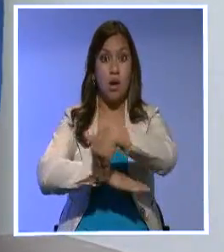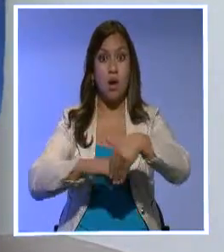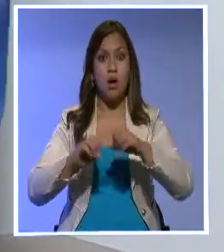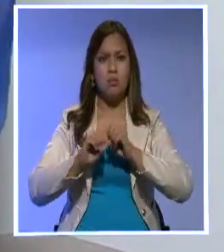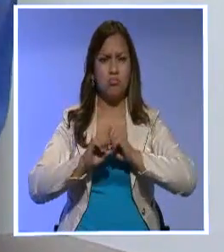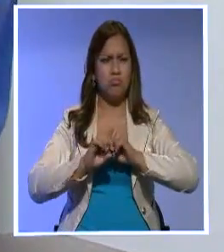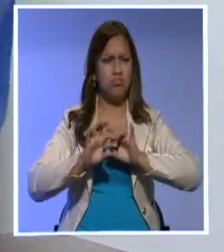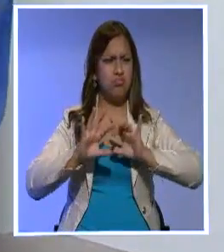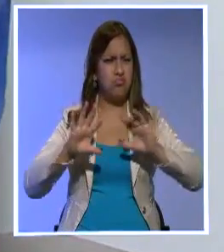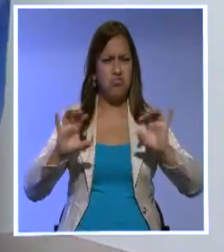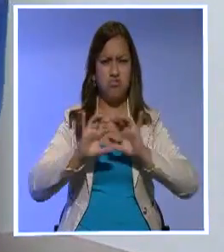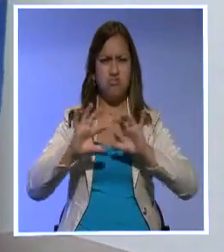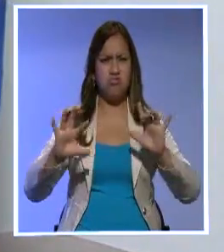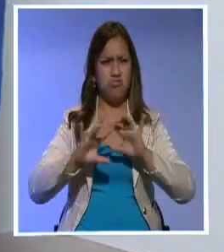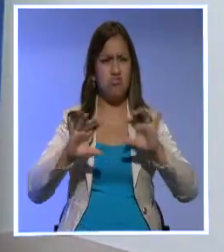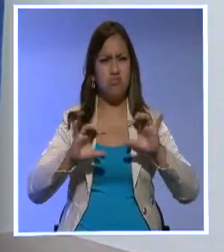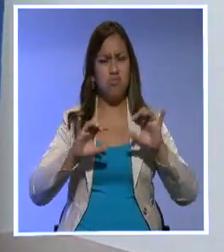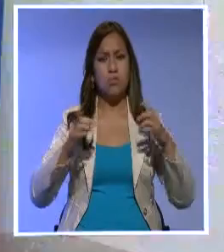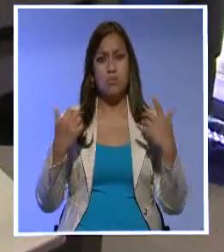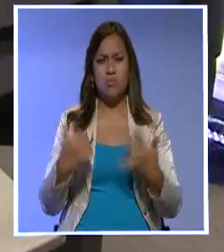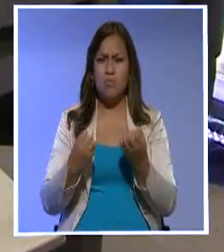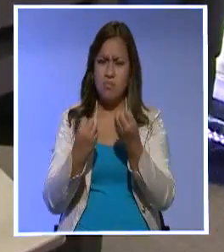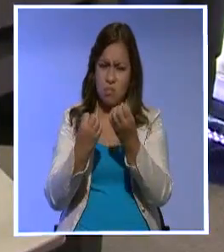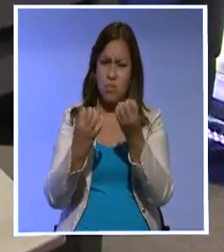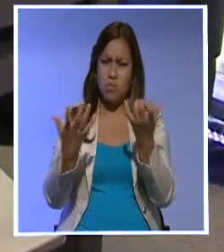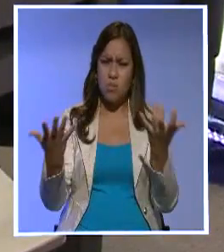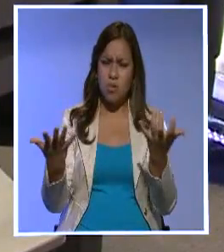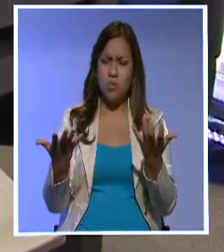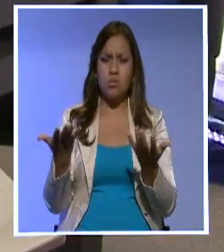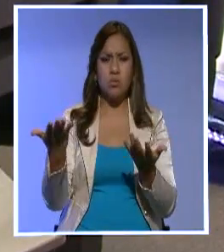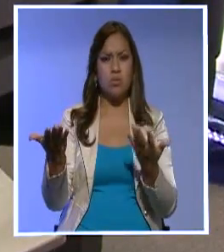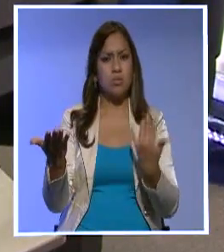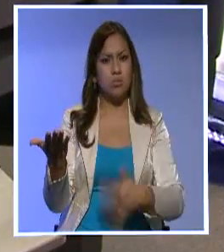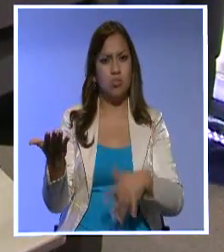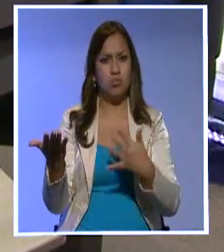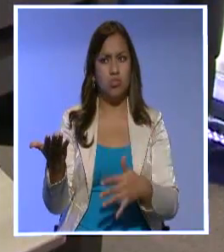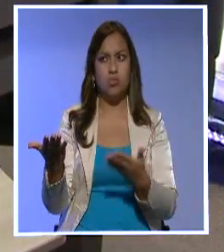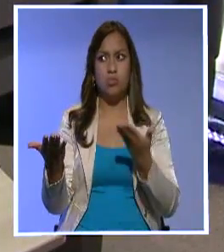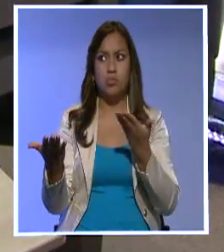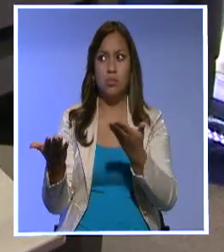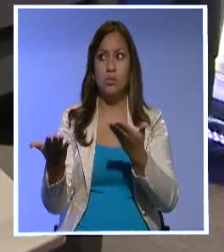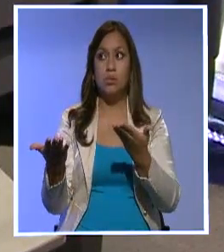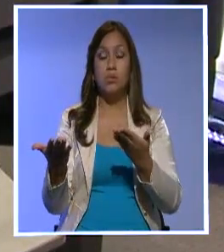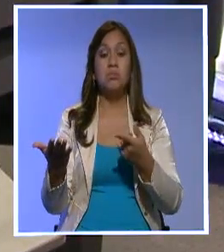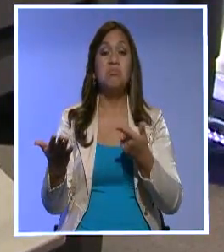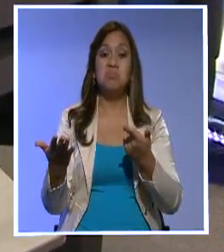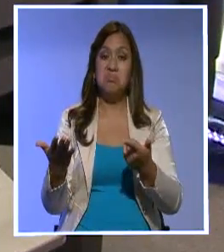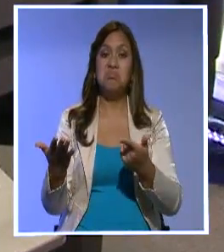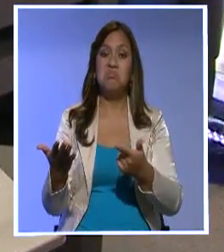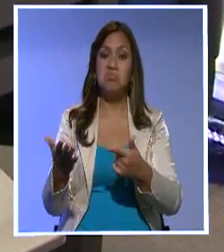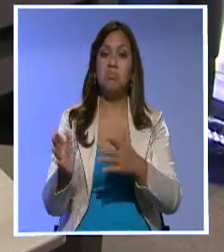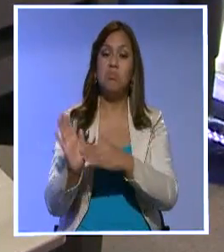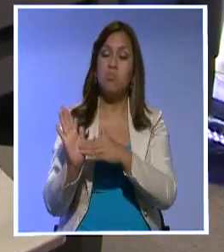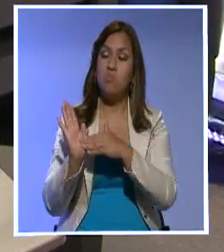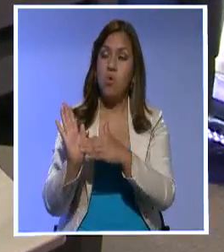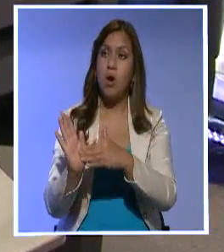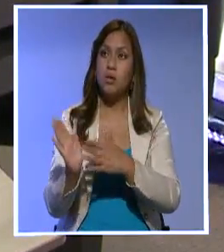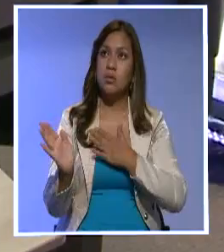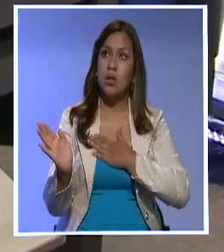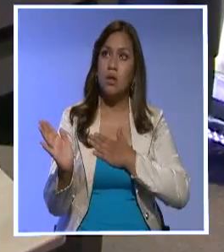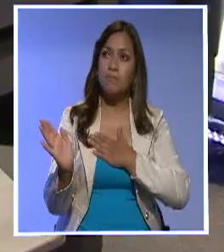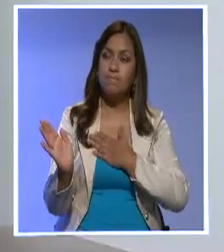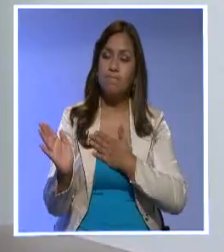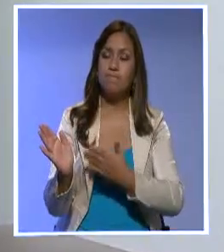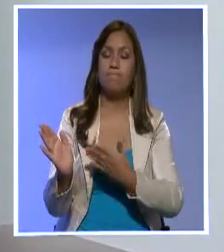una voz una voz muy cercana a la realidad que ha vivido durante todos estos años para los que están afuera